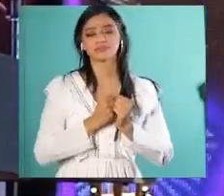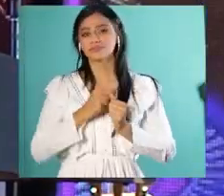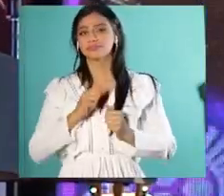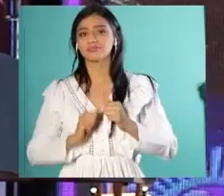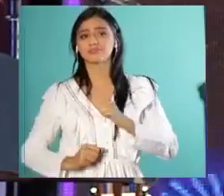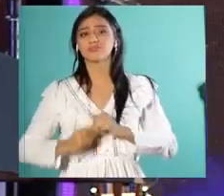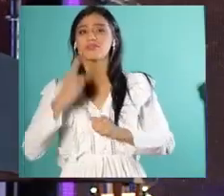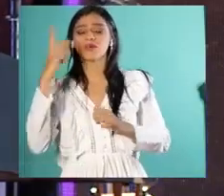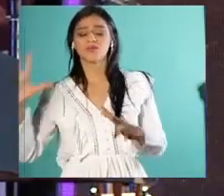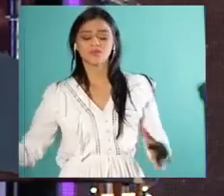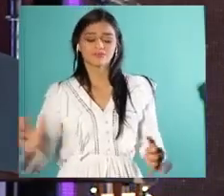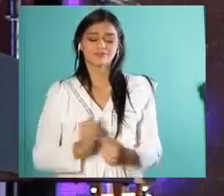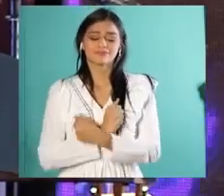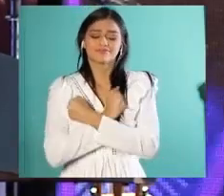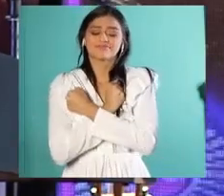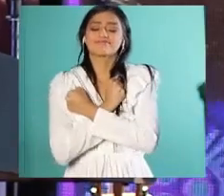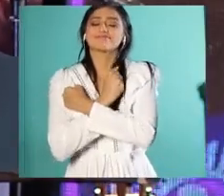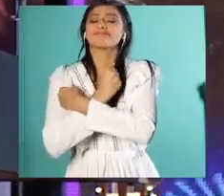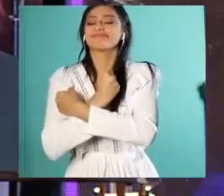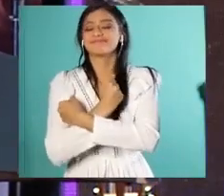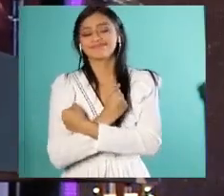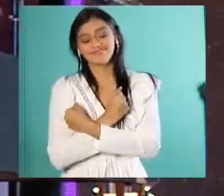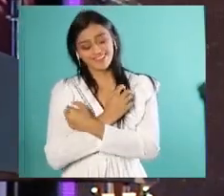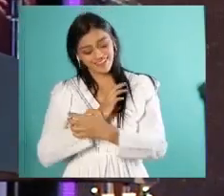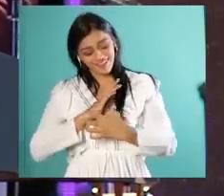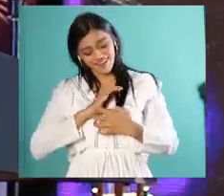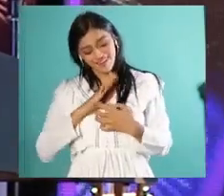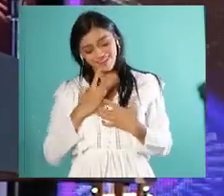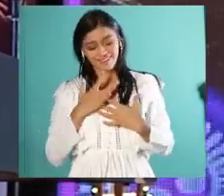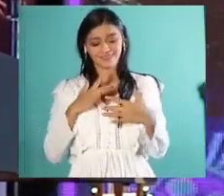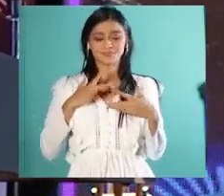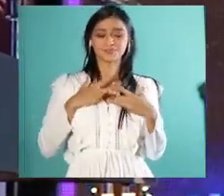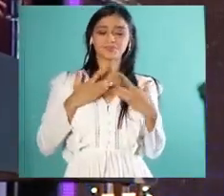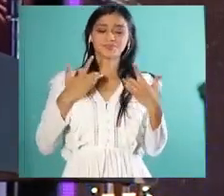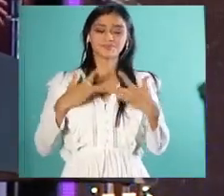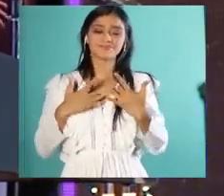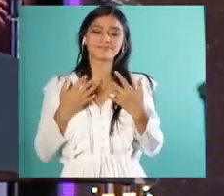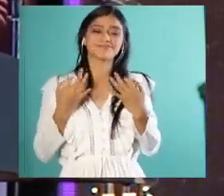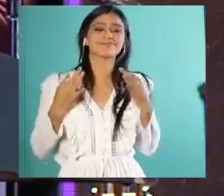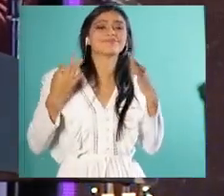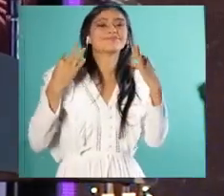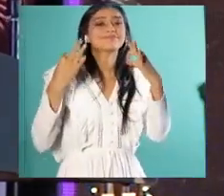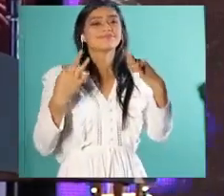Un abrazo a buen tiempo sana el corazón y le da vida.